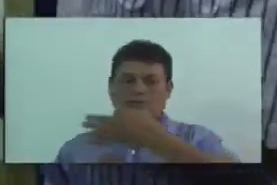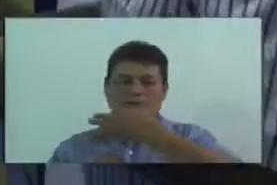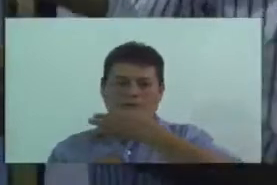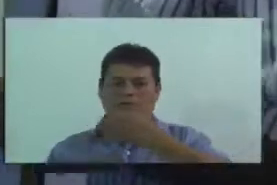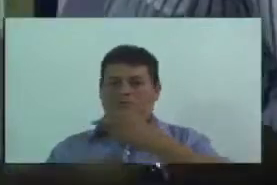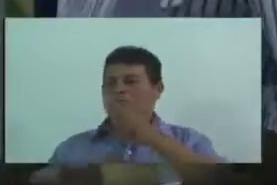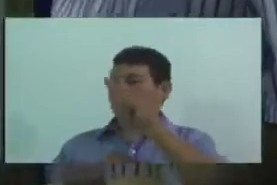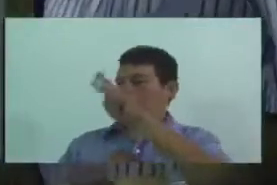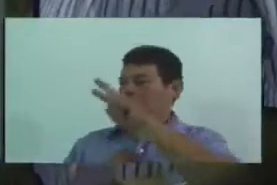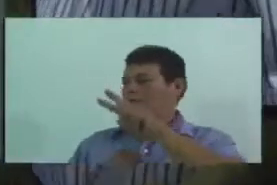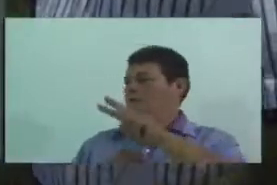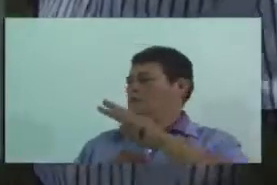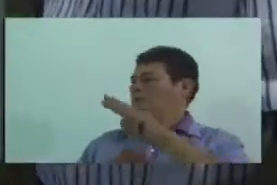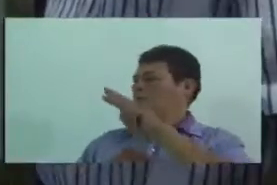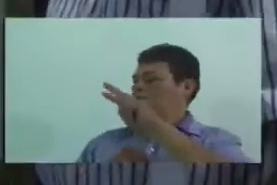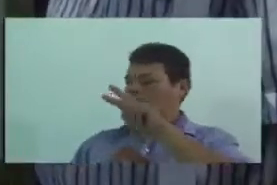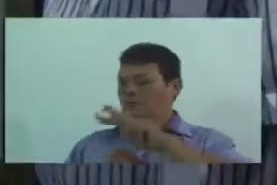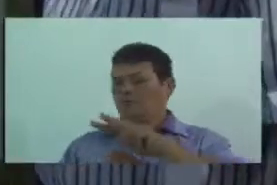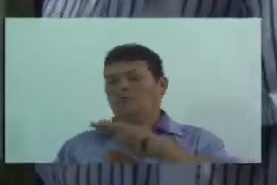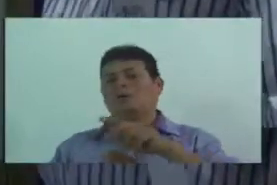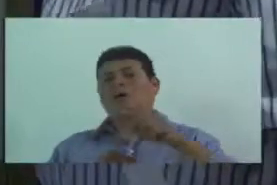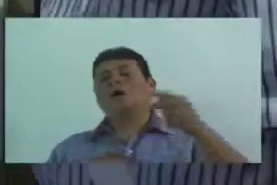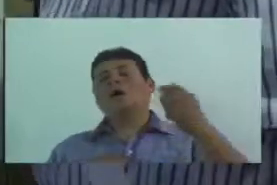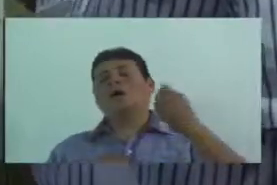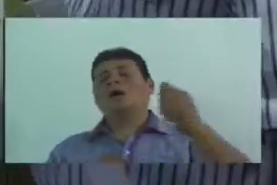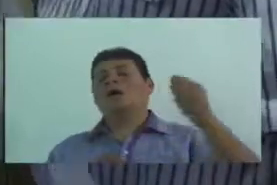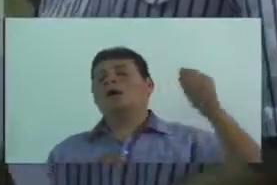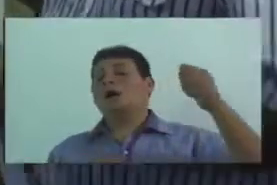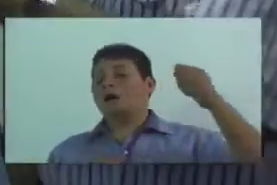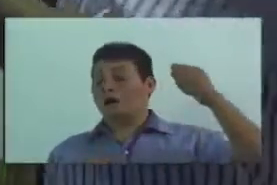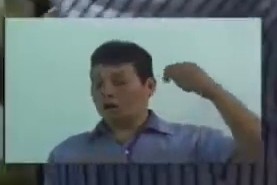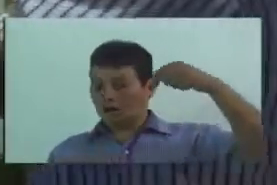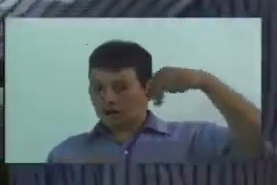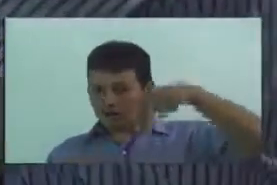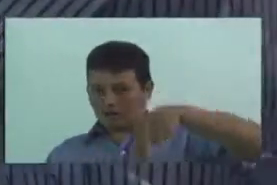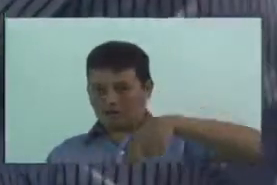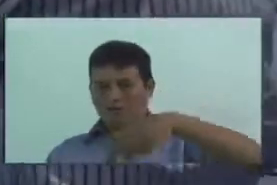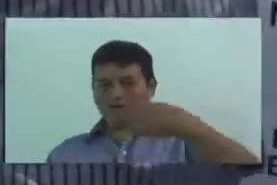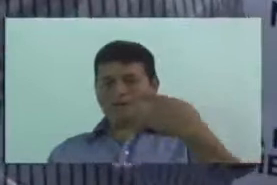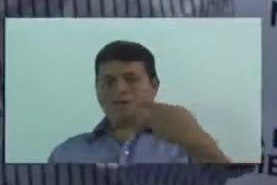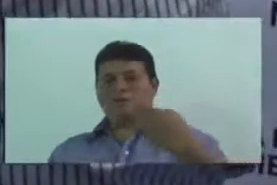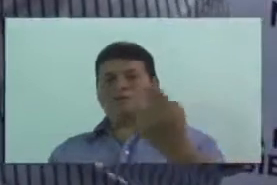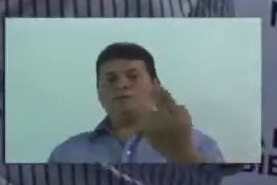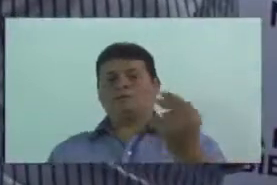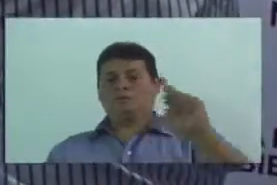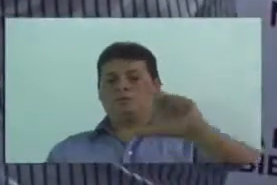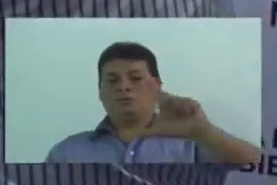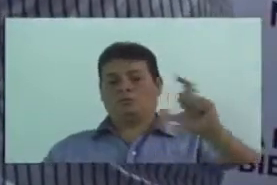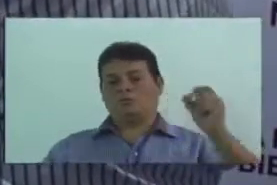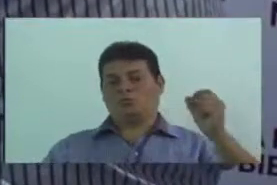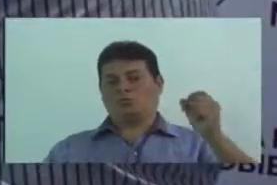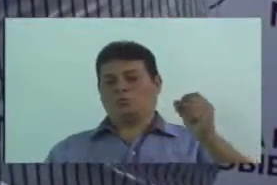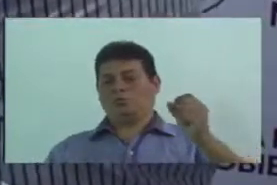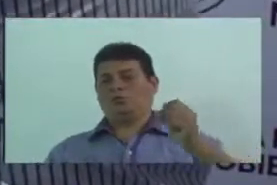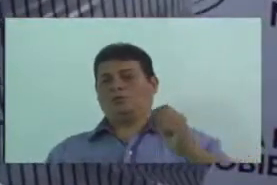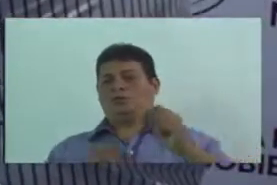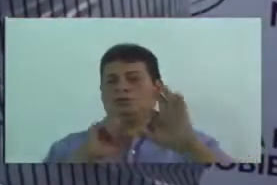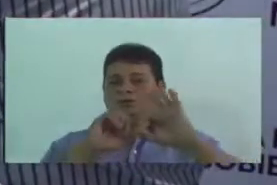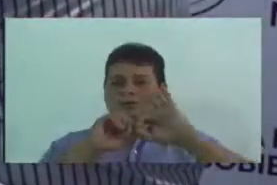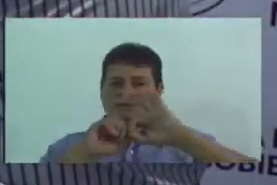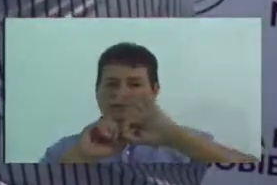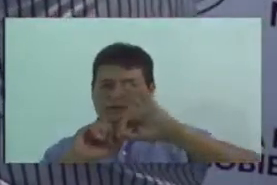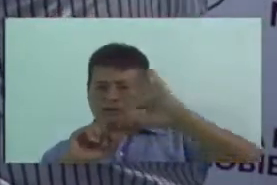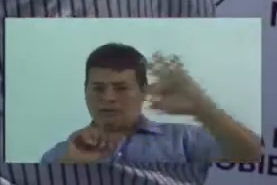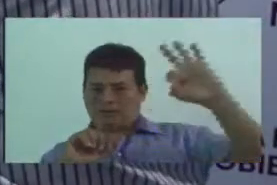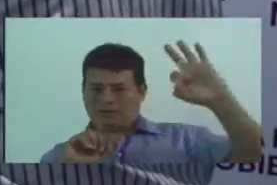ejemplo, otro ejemplo, un ángulo que mida 100 grados. Trazamos una primera